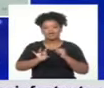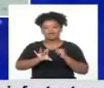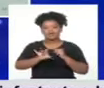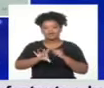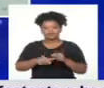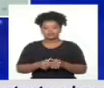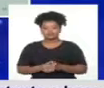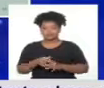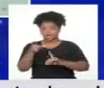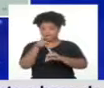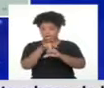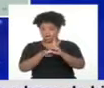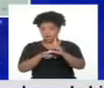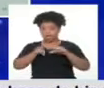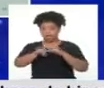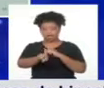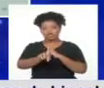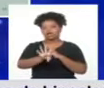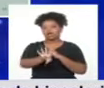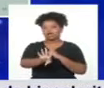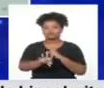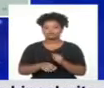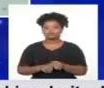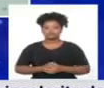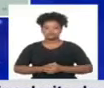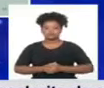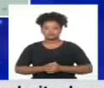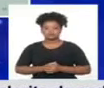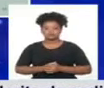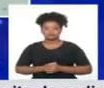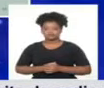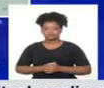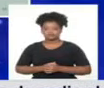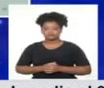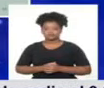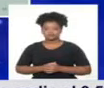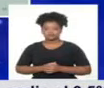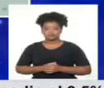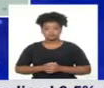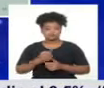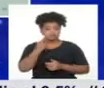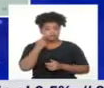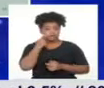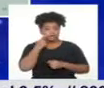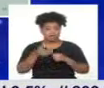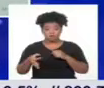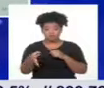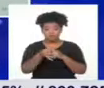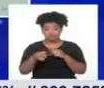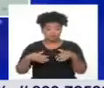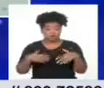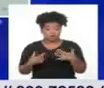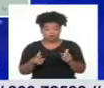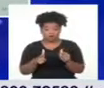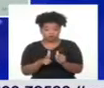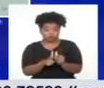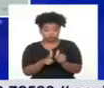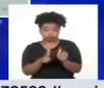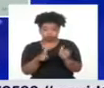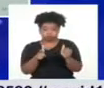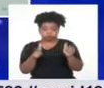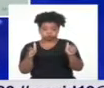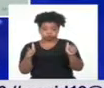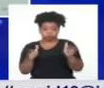Regla 14. Como ven, todos sus municipios, además con cifras elevadas en prácticamente